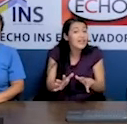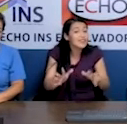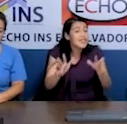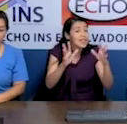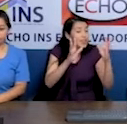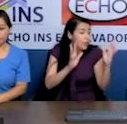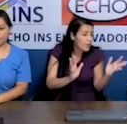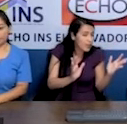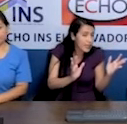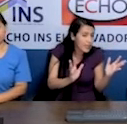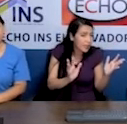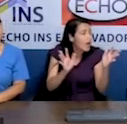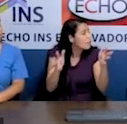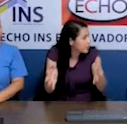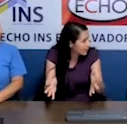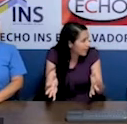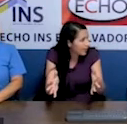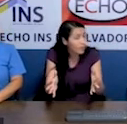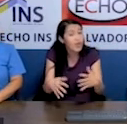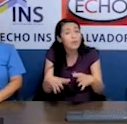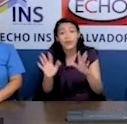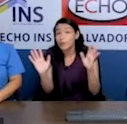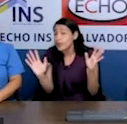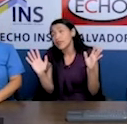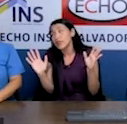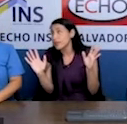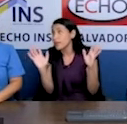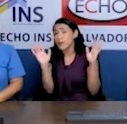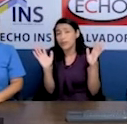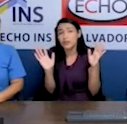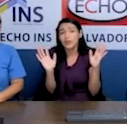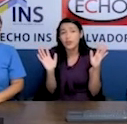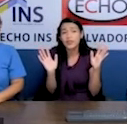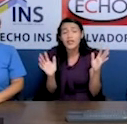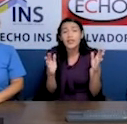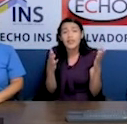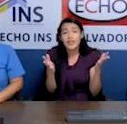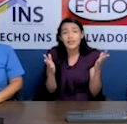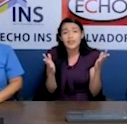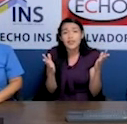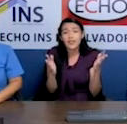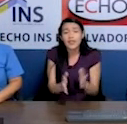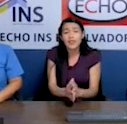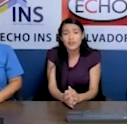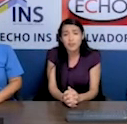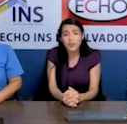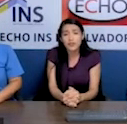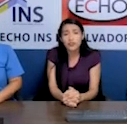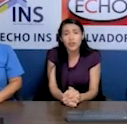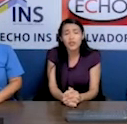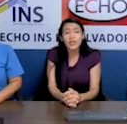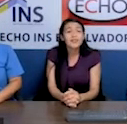metástasis cerebrales si es que el cuadro clínico apunta a ello, porque puede ser que la manifestación de